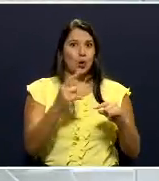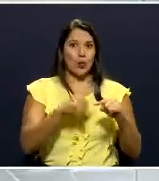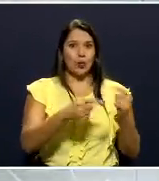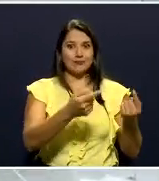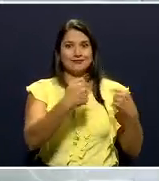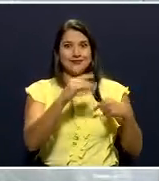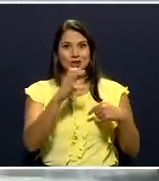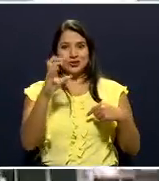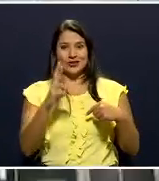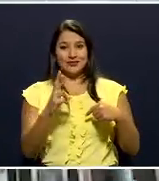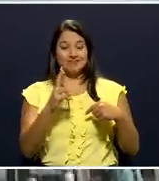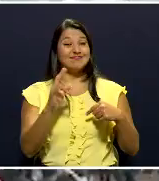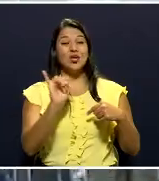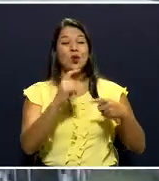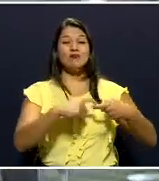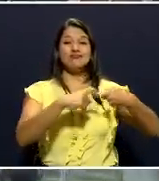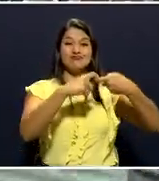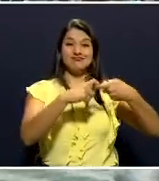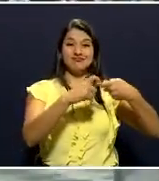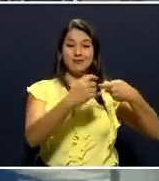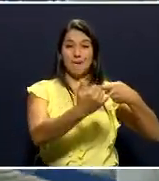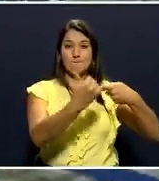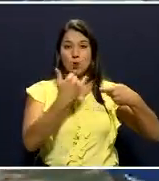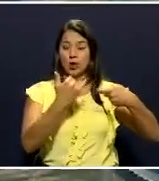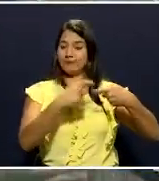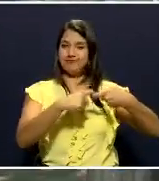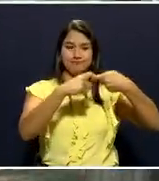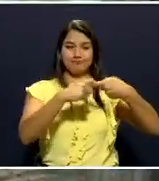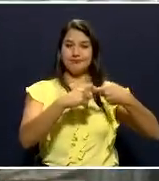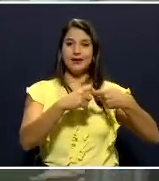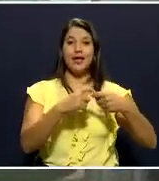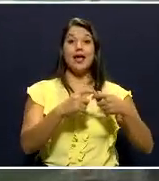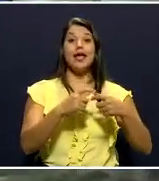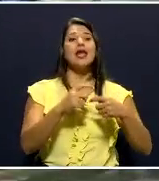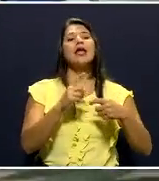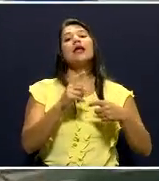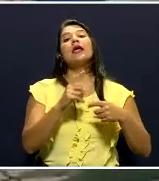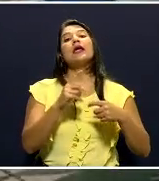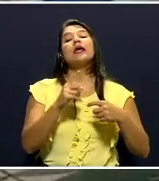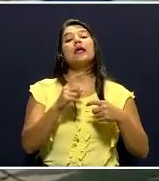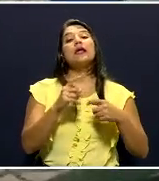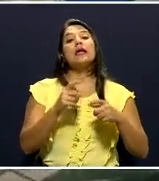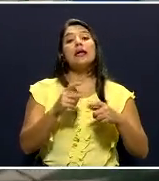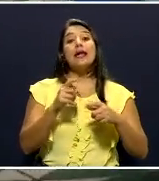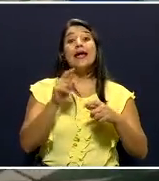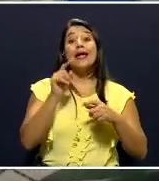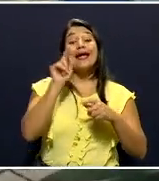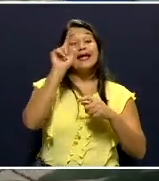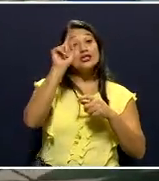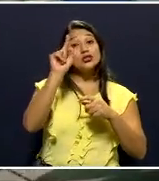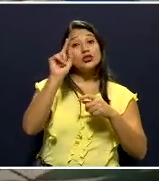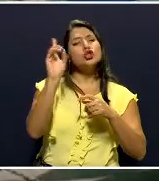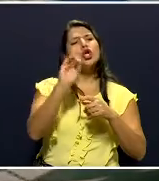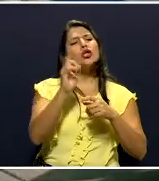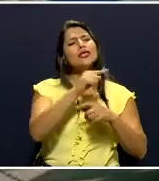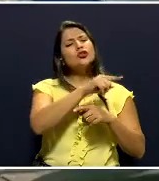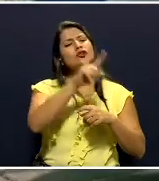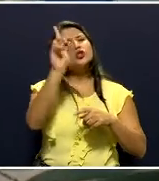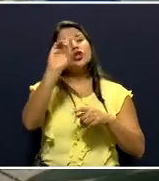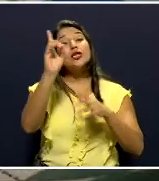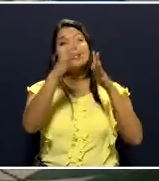volver al país. Ellos regresan a suelo nacional desde Los Ángeles, pero tenían una escala en San